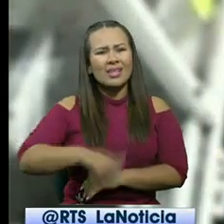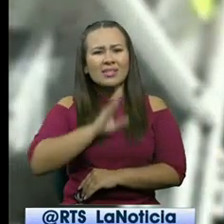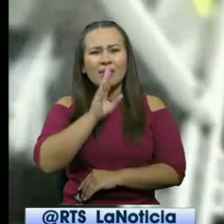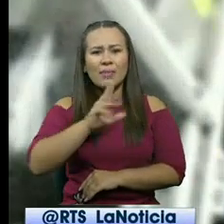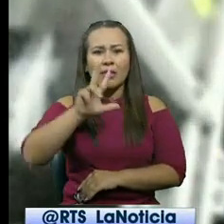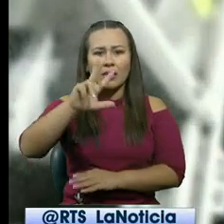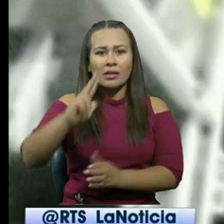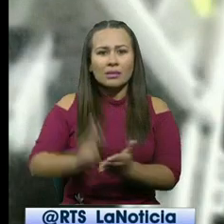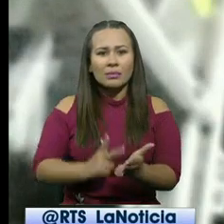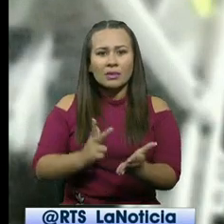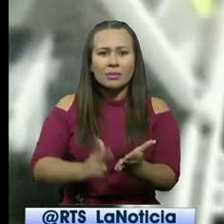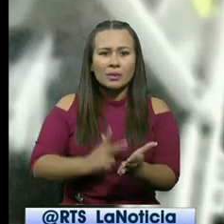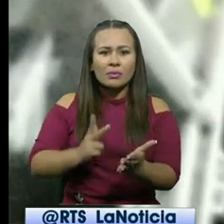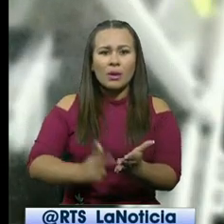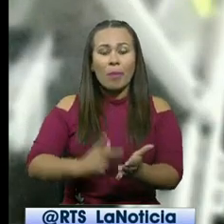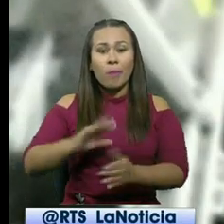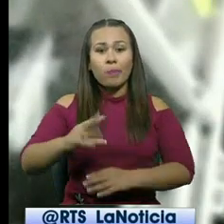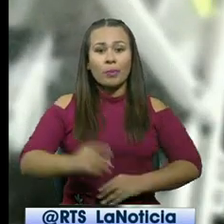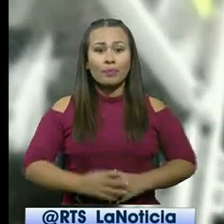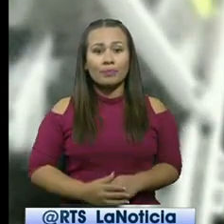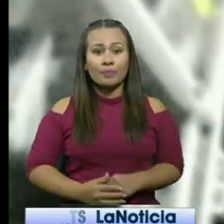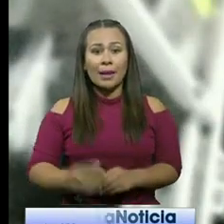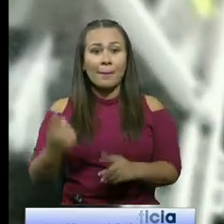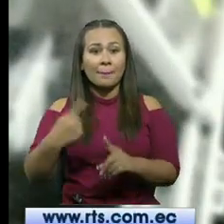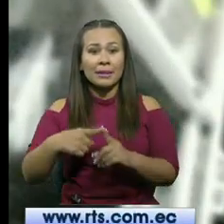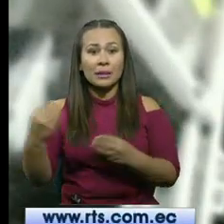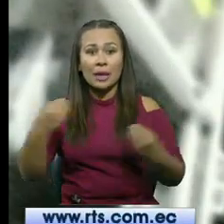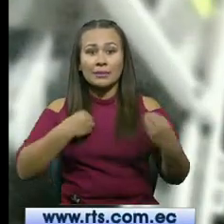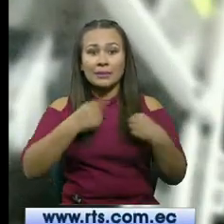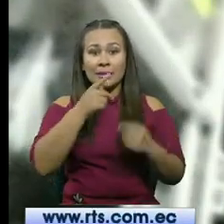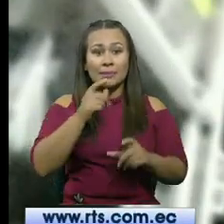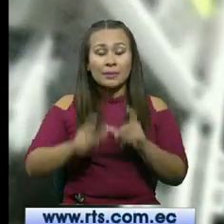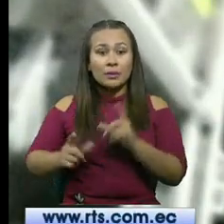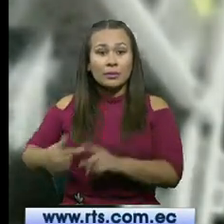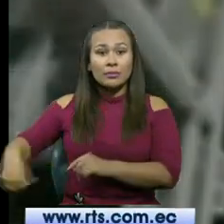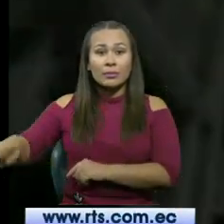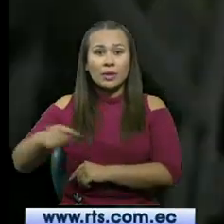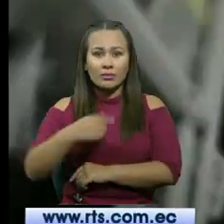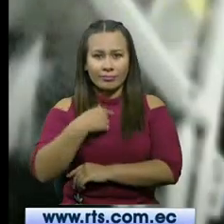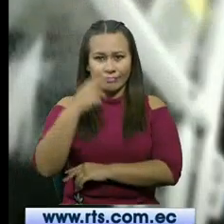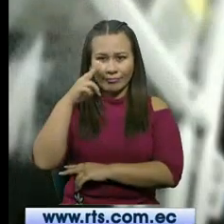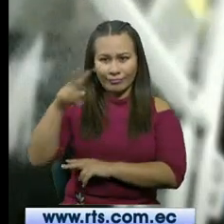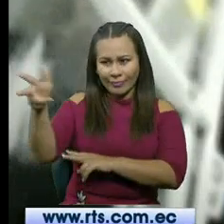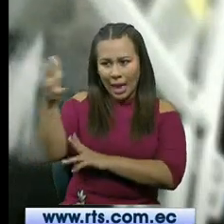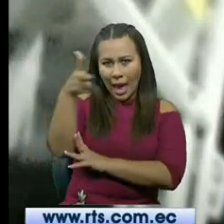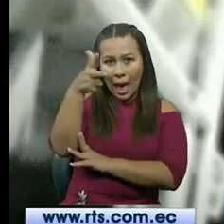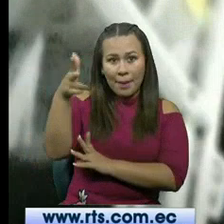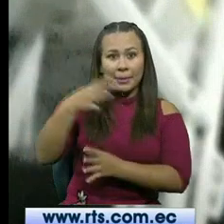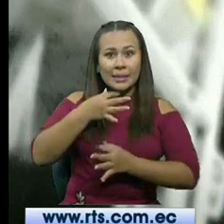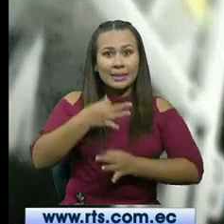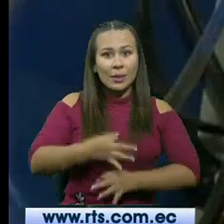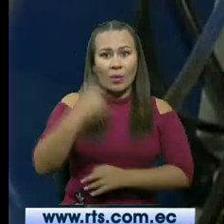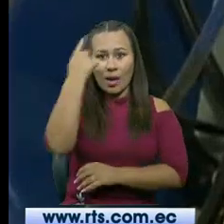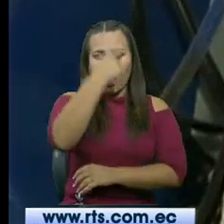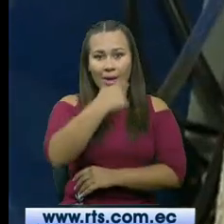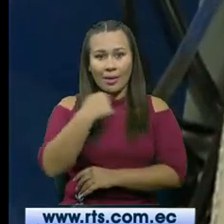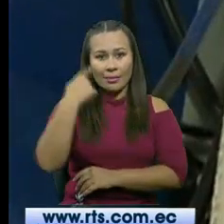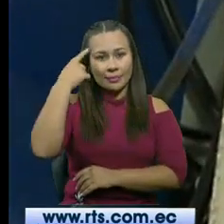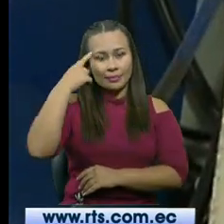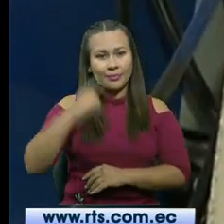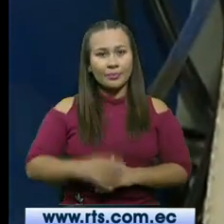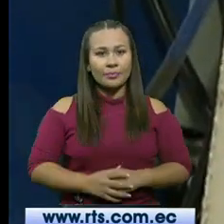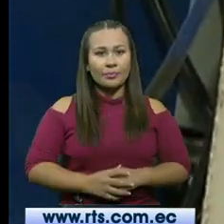Lampa, según denuncian. Y el accionar de los antisociales también lo tienen registrado con sus cámaras de seguridad.